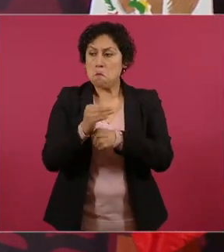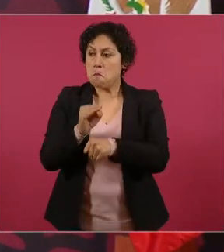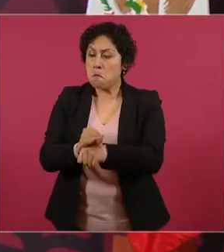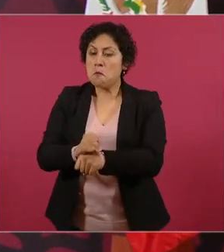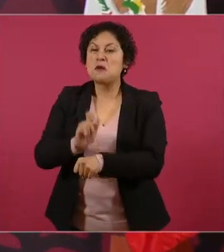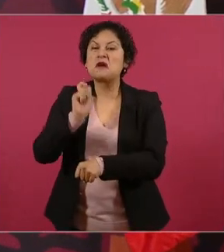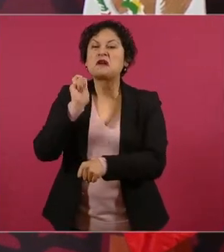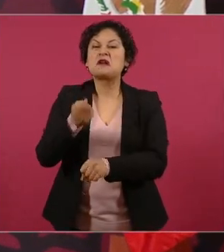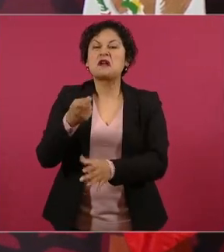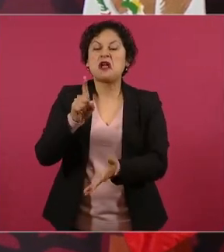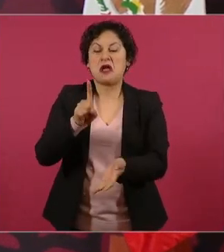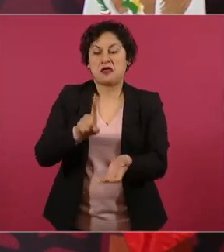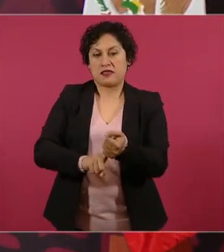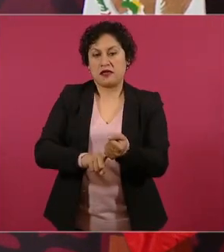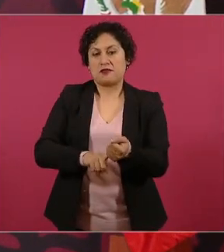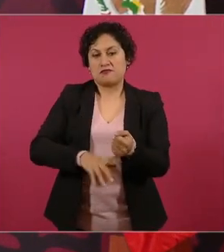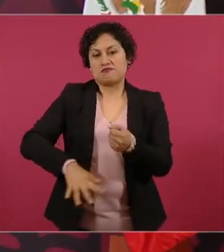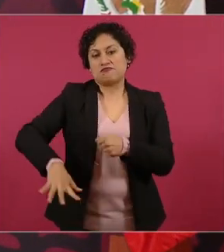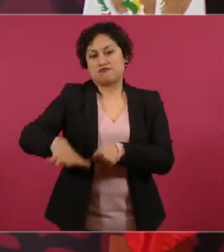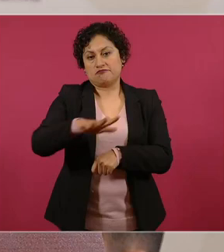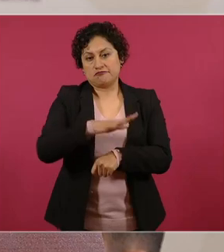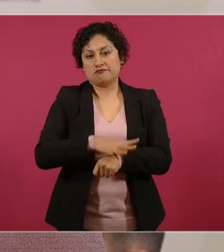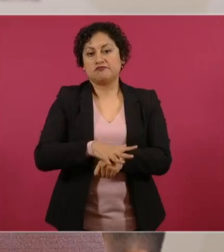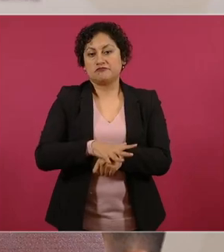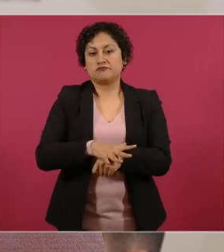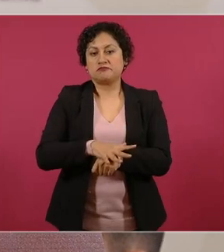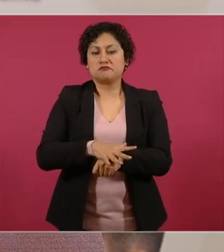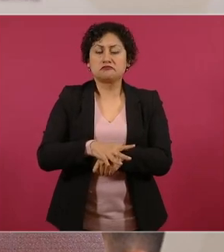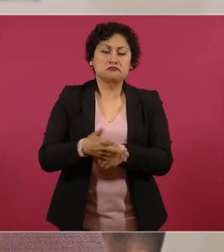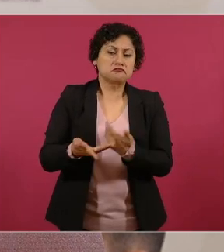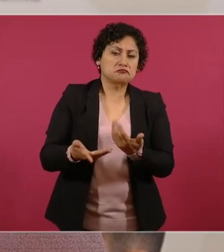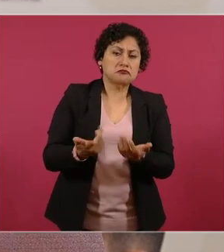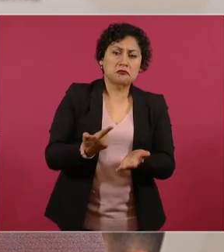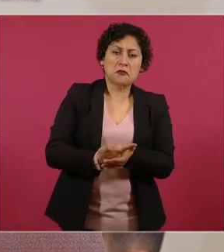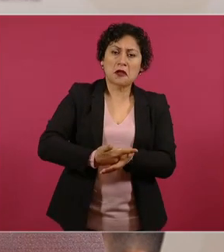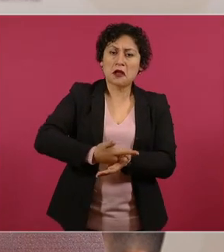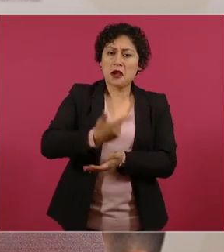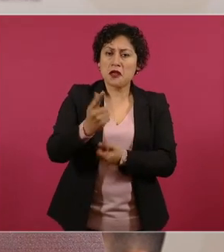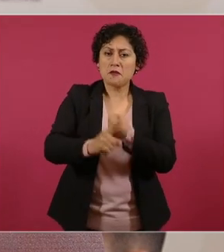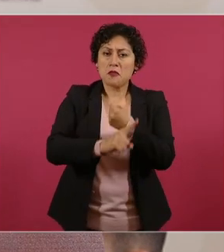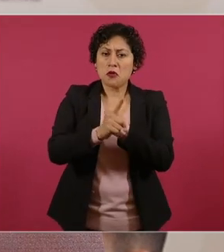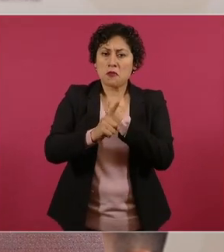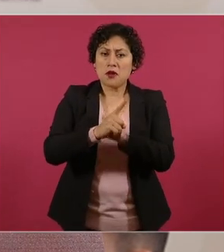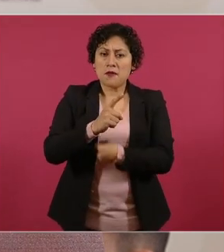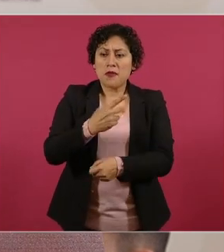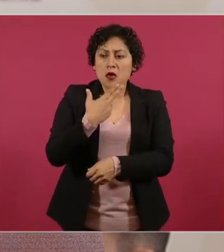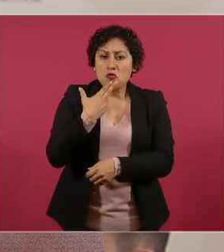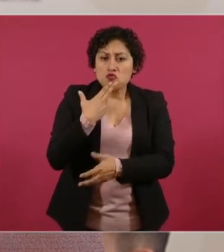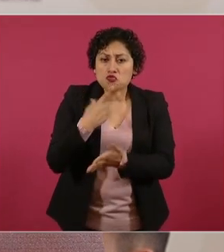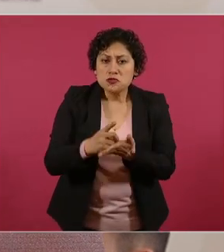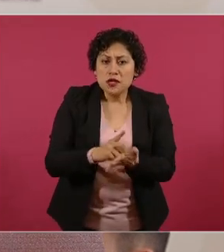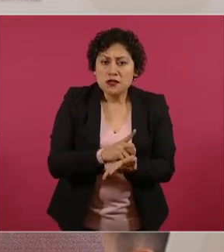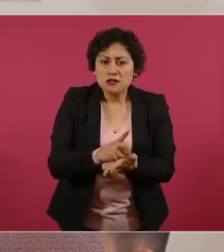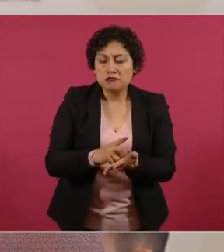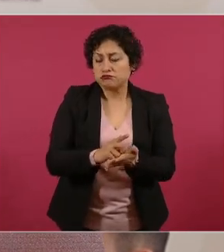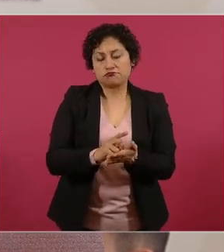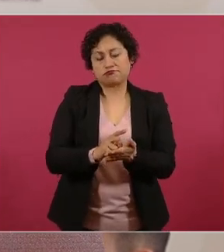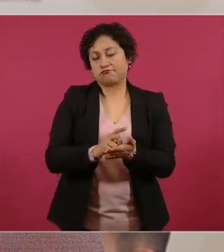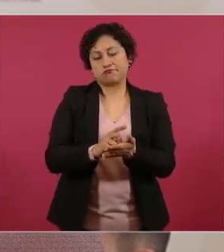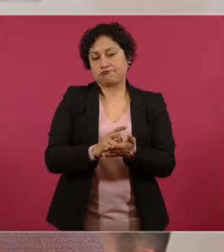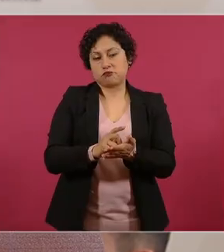no tenemos un problema mayor de consumo. Y eso es lo que hay que cuidar,